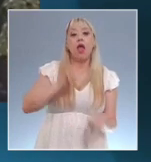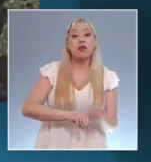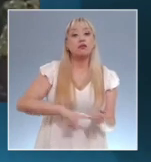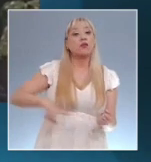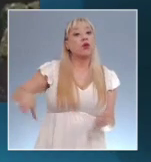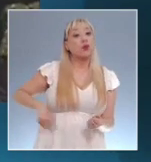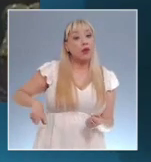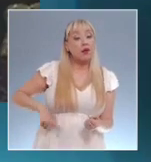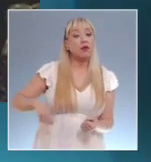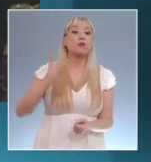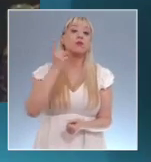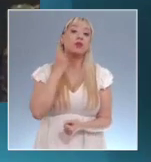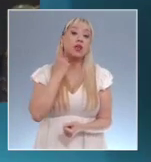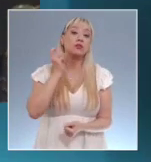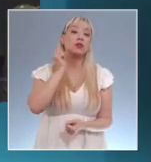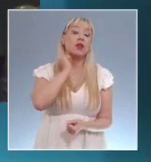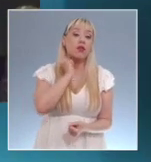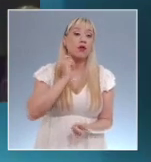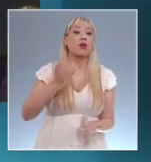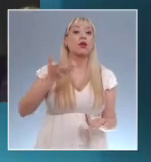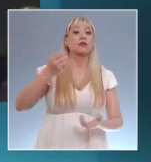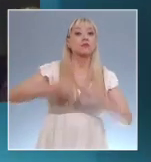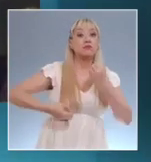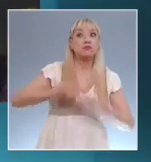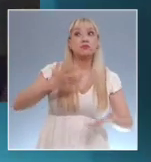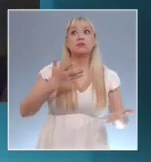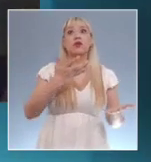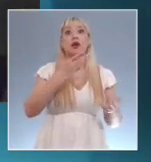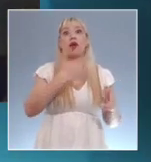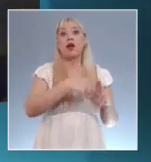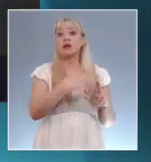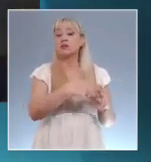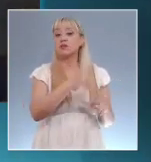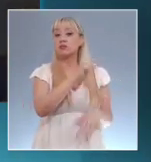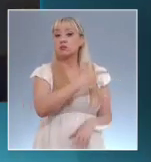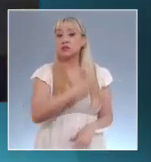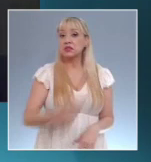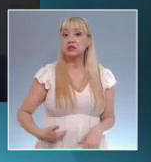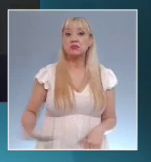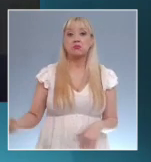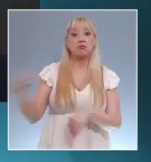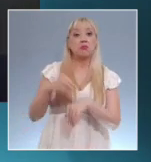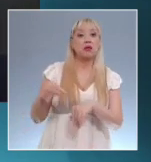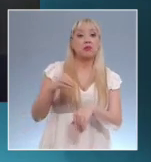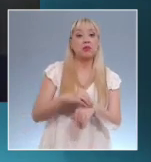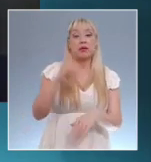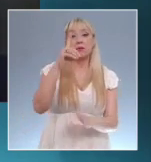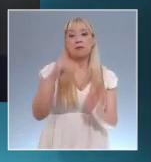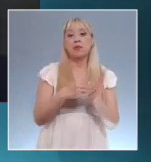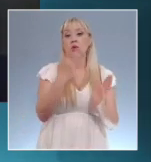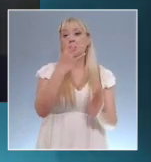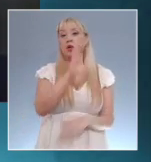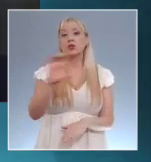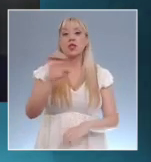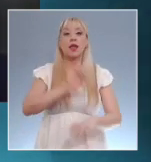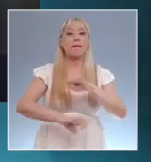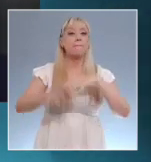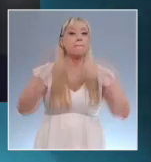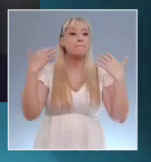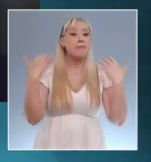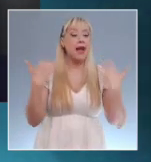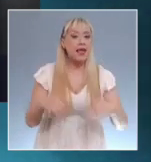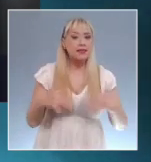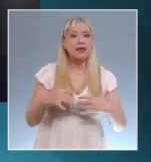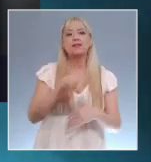nivel federal sumamos más de 1,400 empresas registradas y de forma estatal y